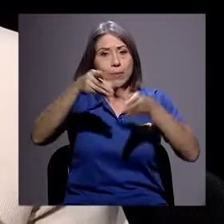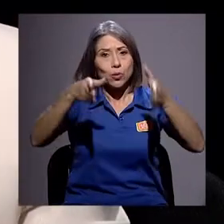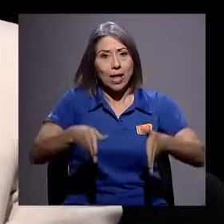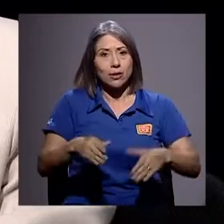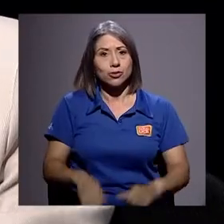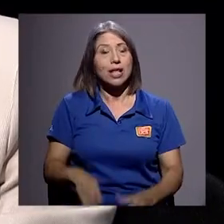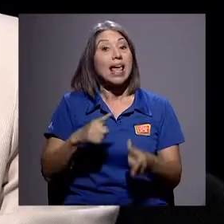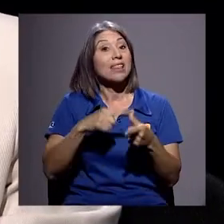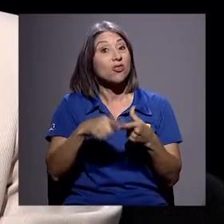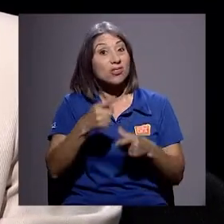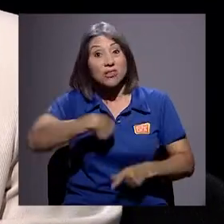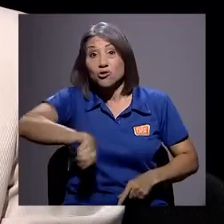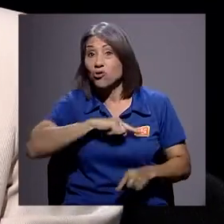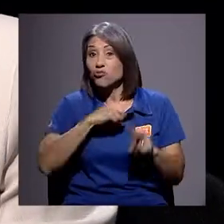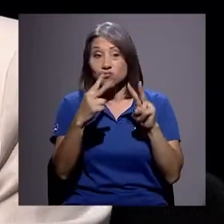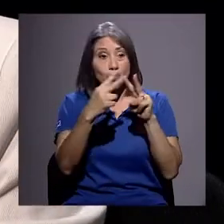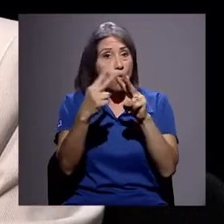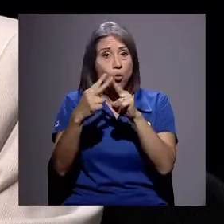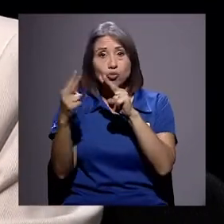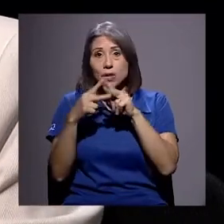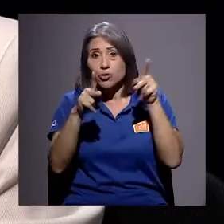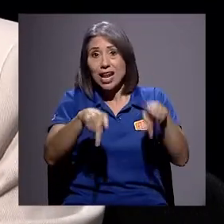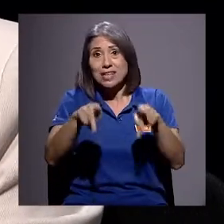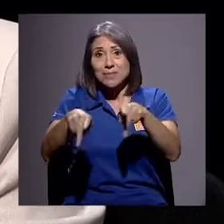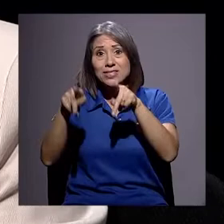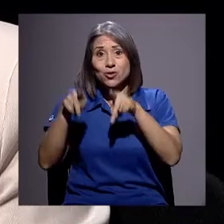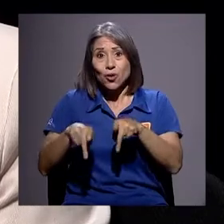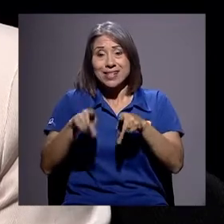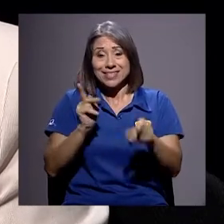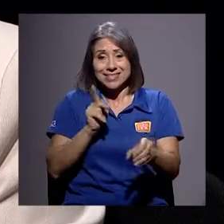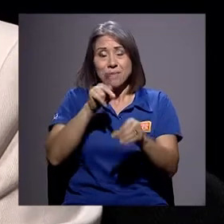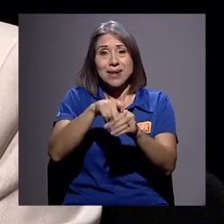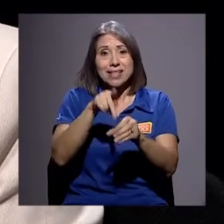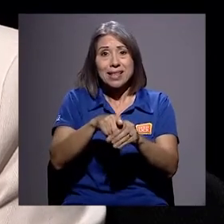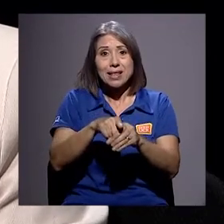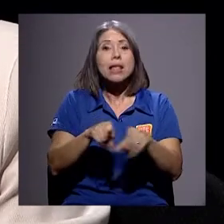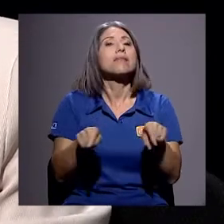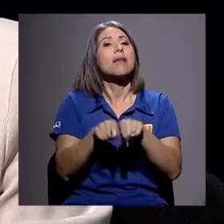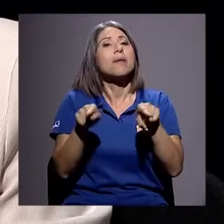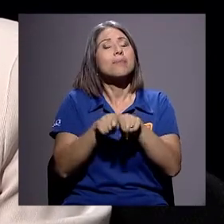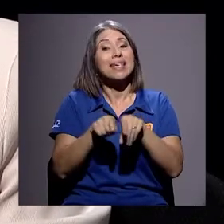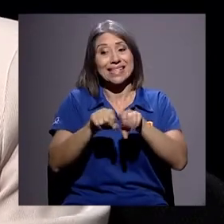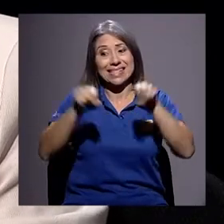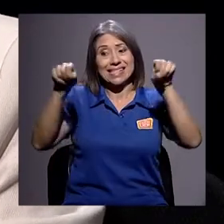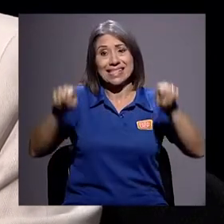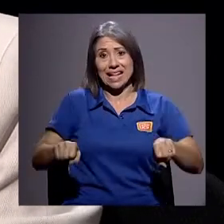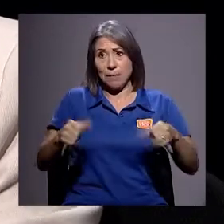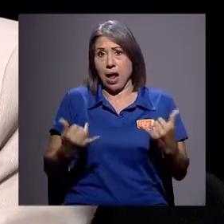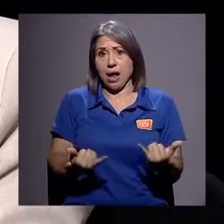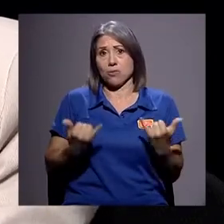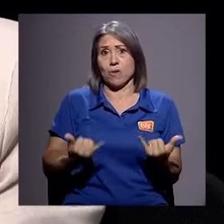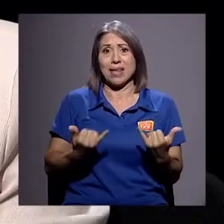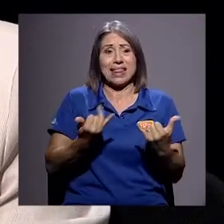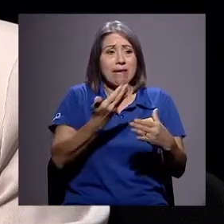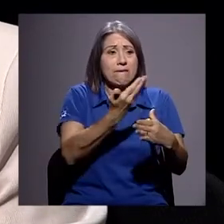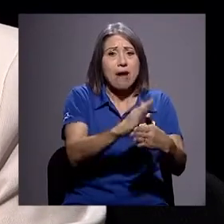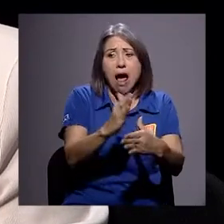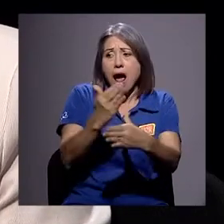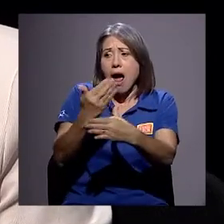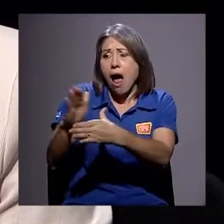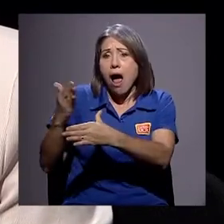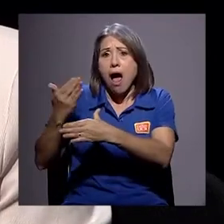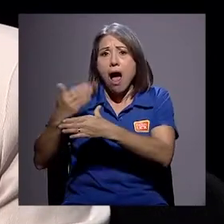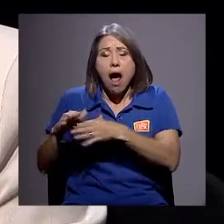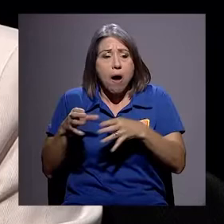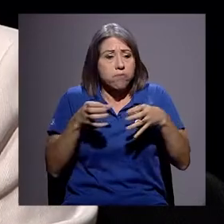no conocemos a los que llegan sino que además en un sistema como el actual tan fragmentado donde tenemos una gran cantidad